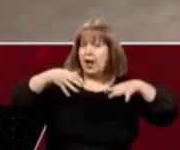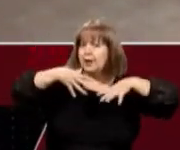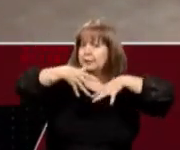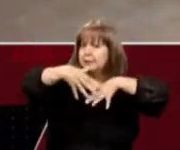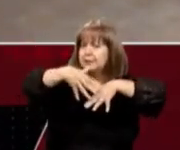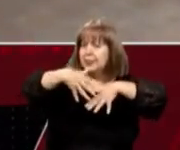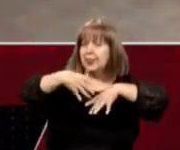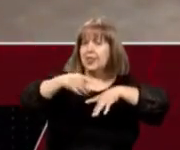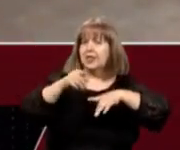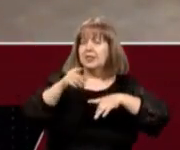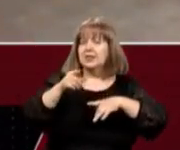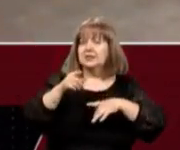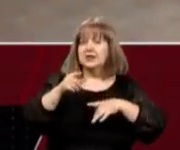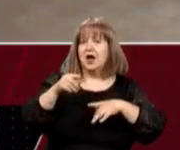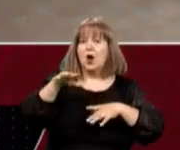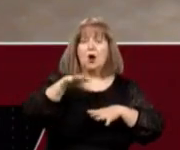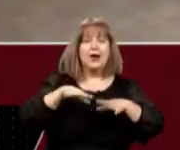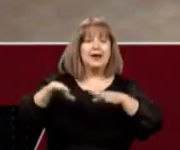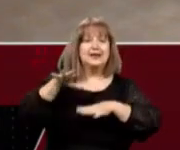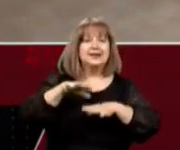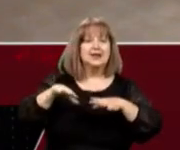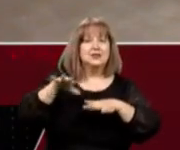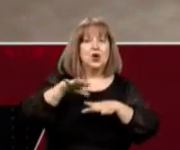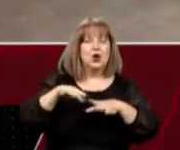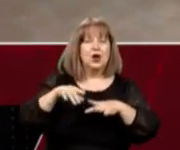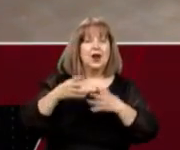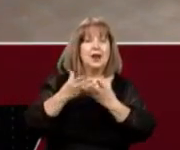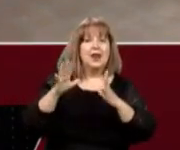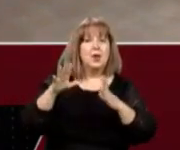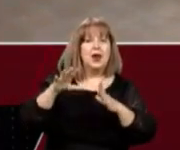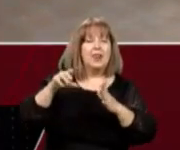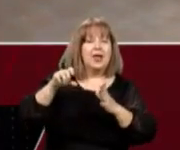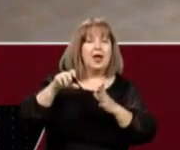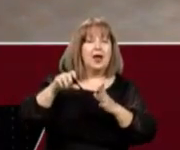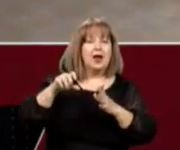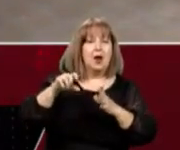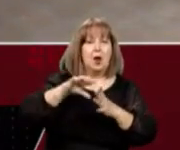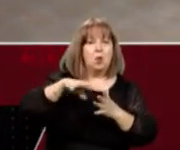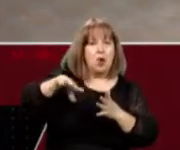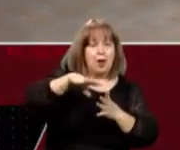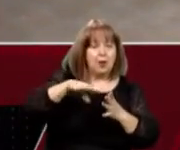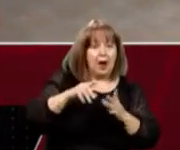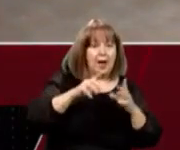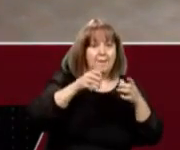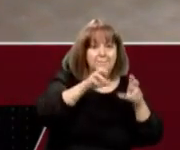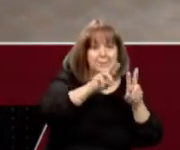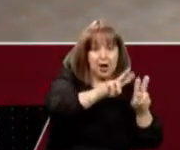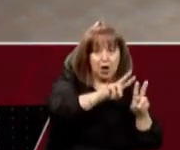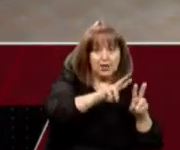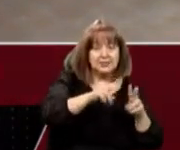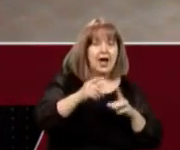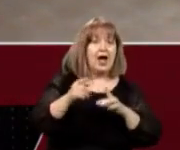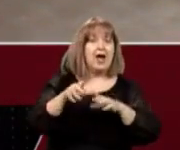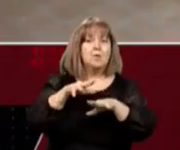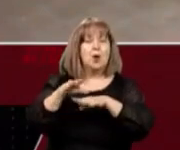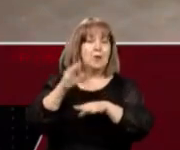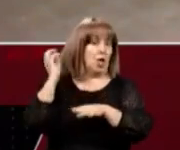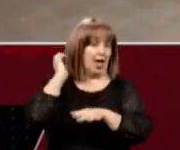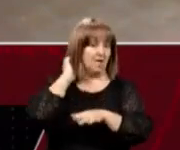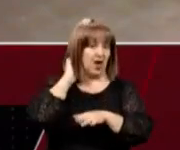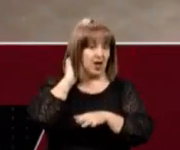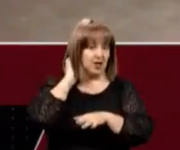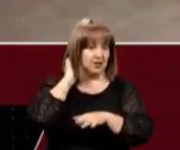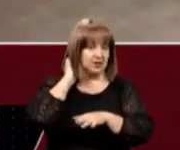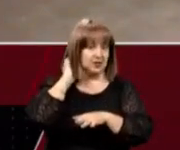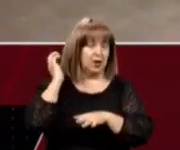penúltima que entrevistabas era de Organizaciones Libres del Pueblo, una facción peronista. ¿Hay mucho de eso? ¿Movimiento Evita? ¿Algo así, mucha pancarta